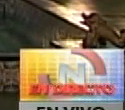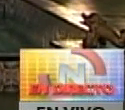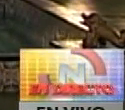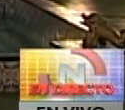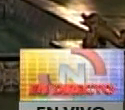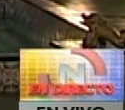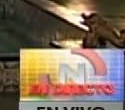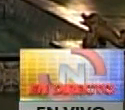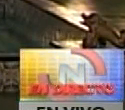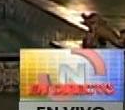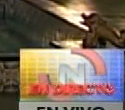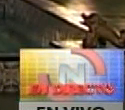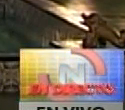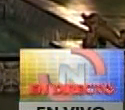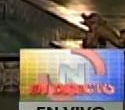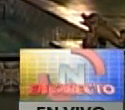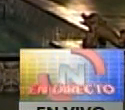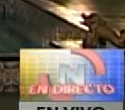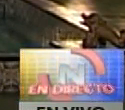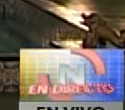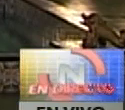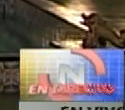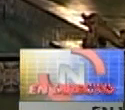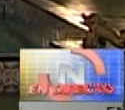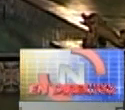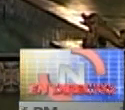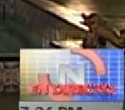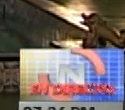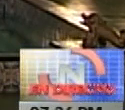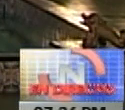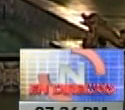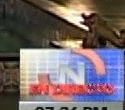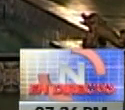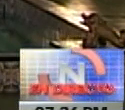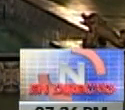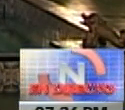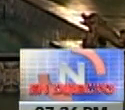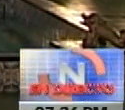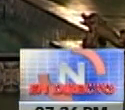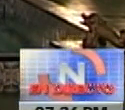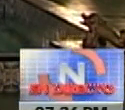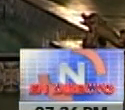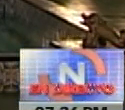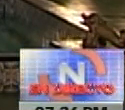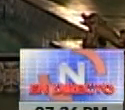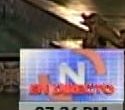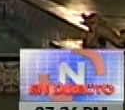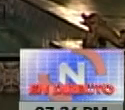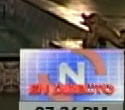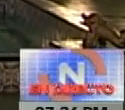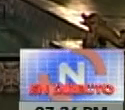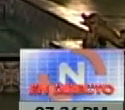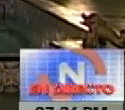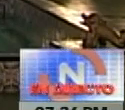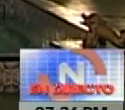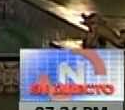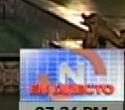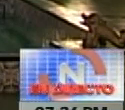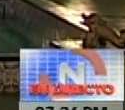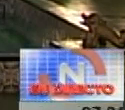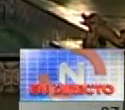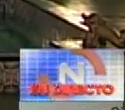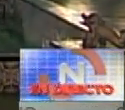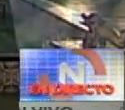este encuentro con el secretario general de la OPEP que se ha realizado el día de hoy acá en la ciudad de